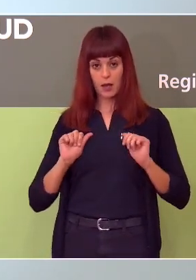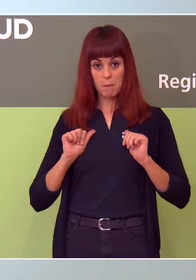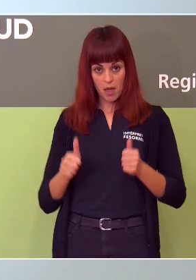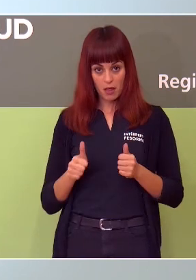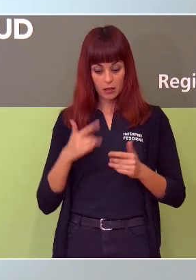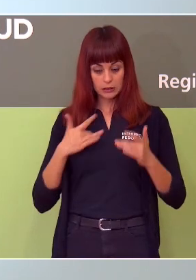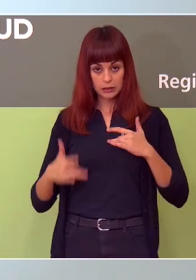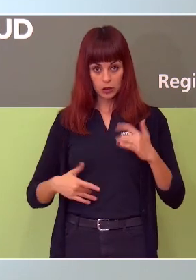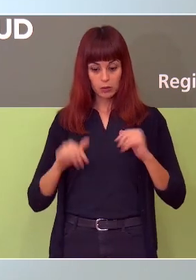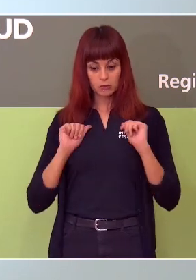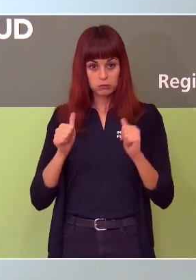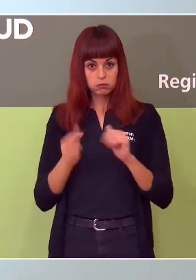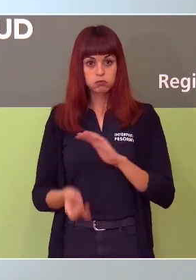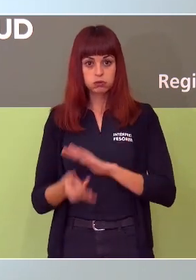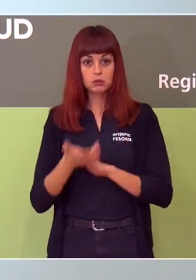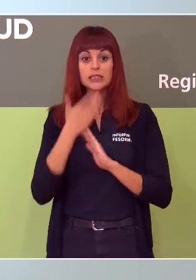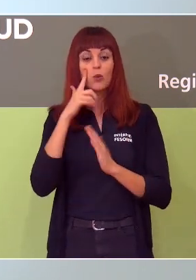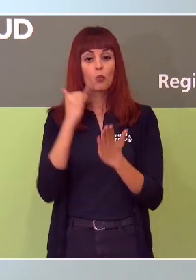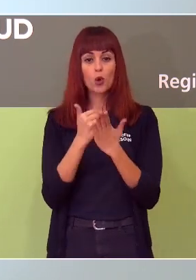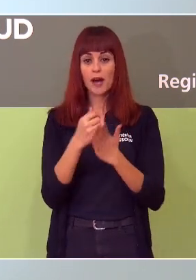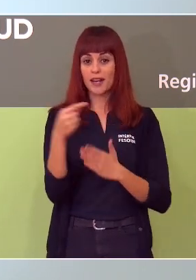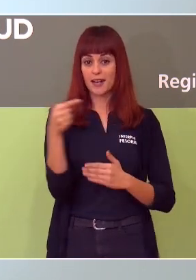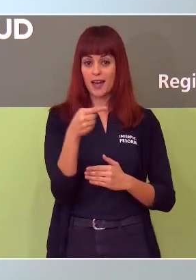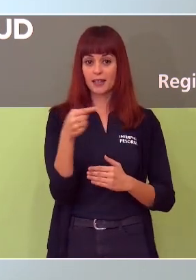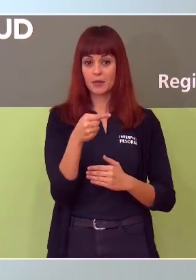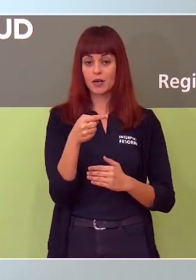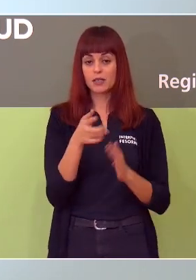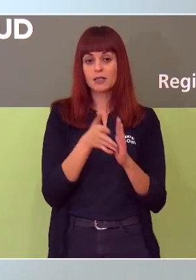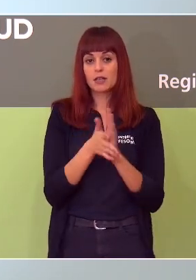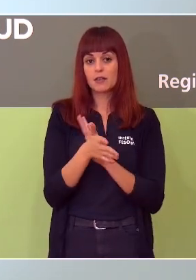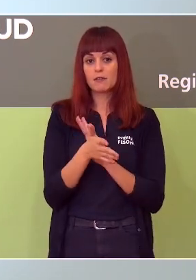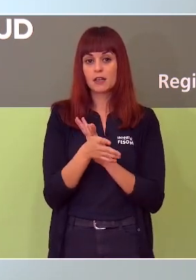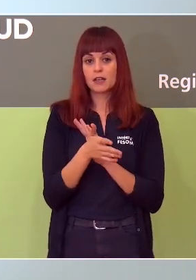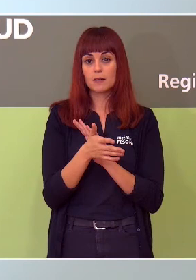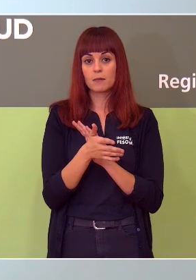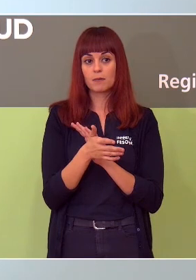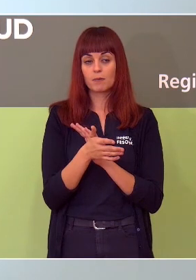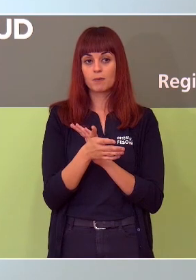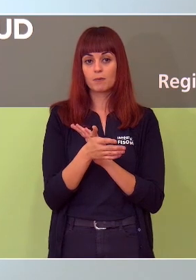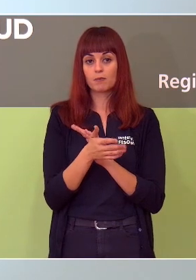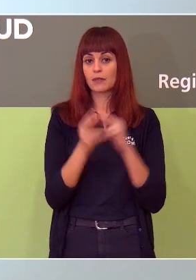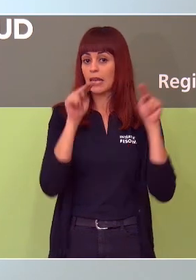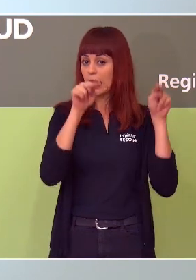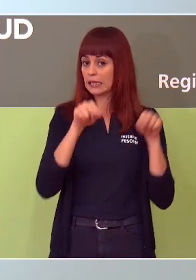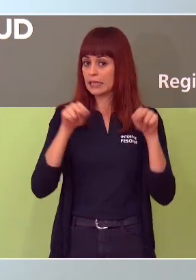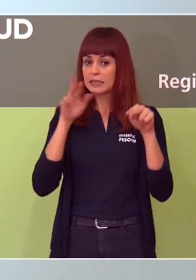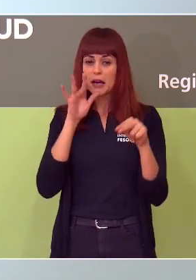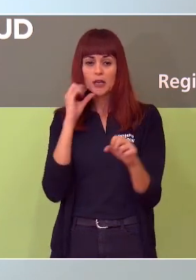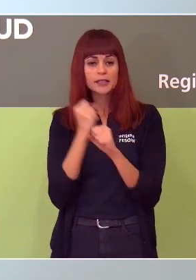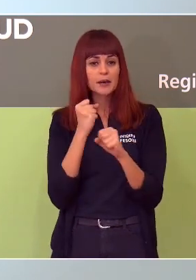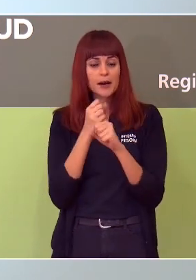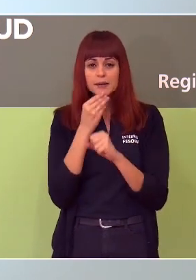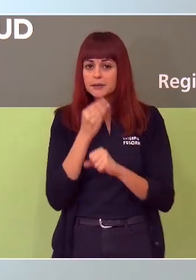incluso. Bueno, esto quiere decir que un test negativo no debe de cambiar la forma en la que se está trabajando en las residencias ahora mismo, que es una forma exquisita